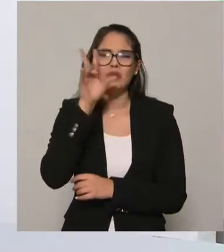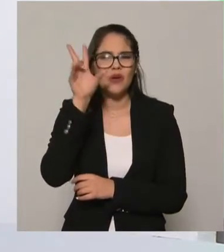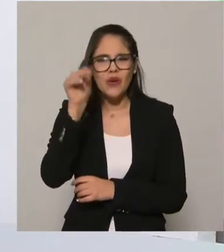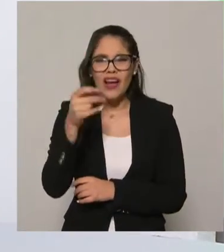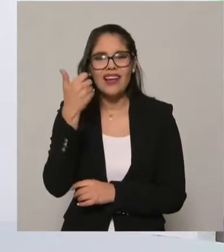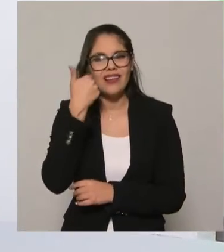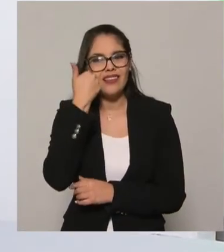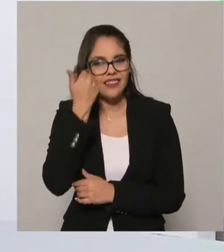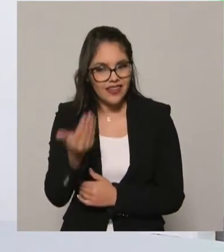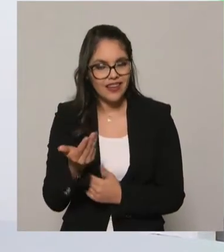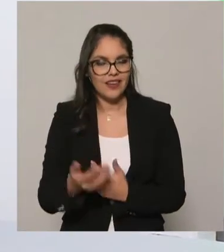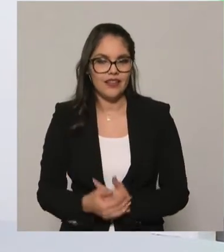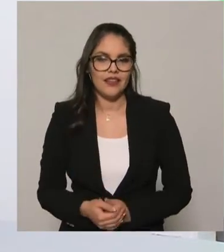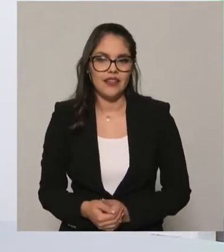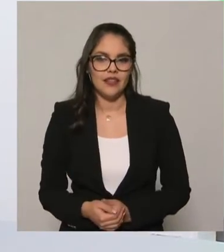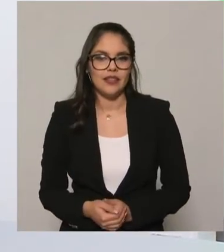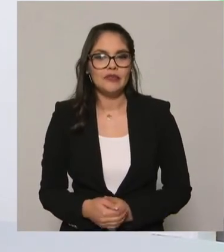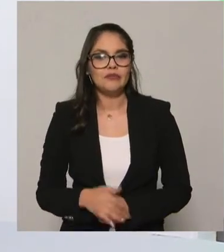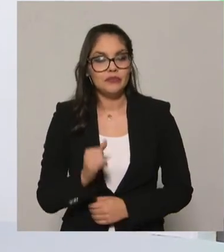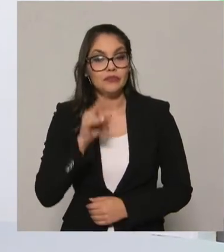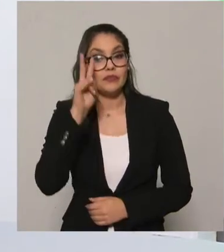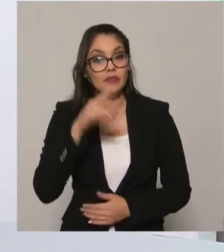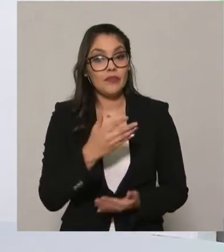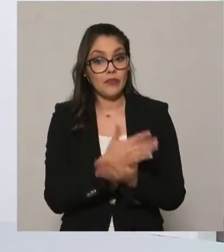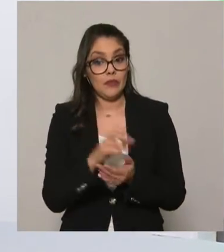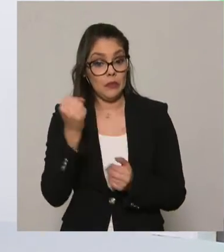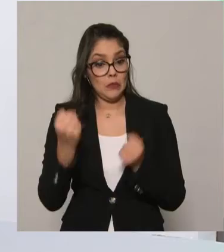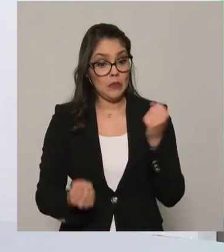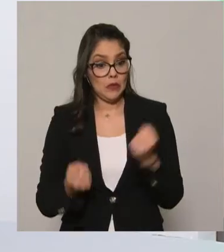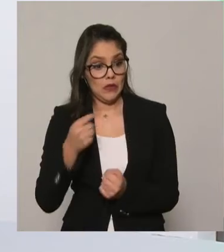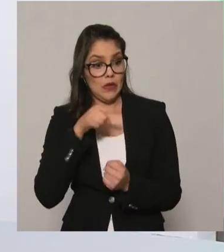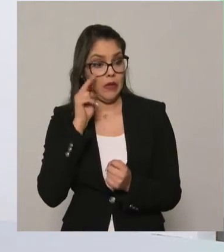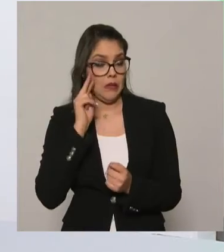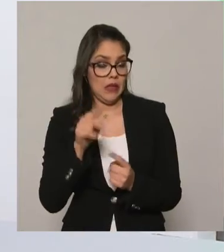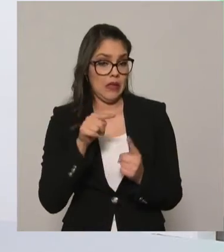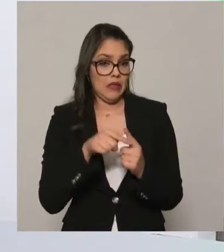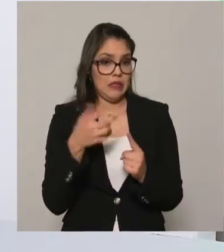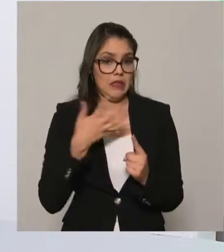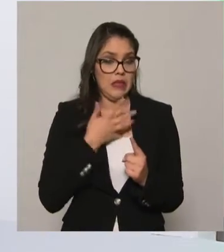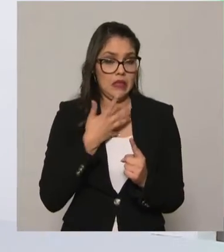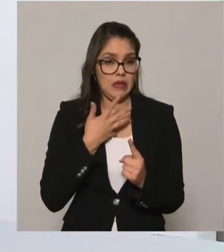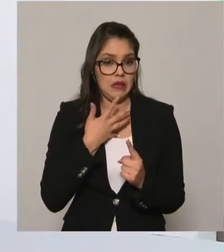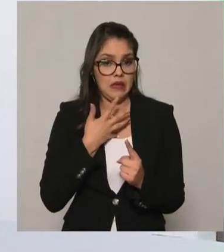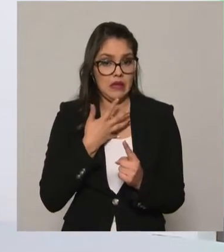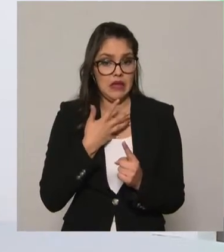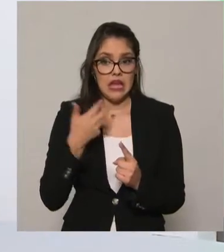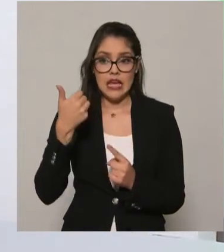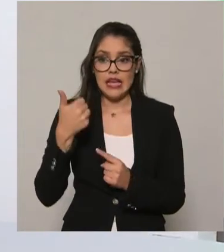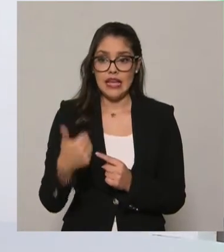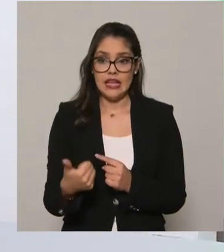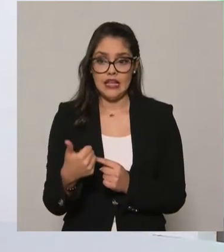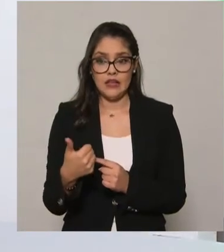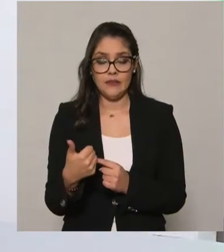Así es, comentarte que con vehículos que tengan un rendimiento menor a los 16 litros por